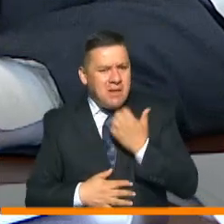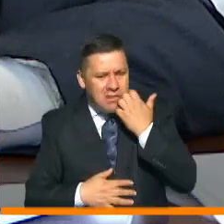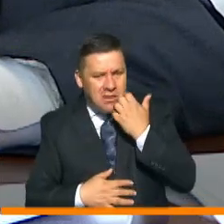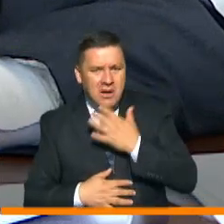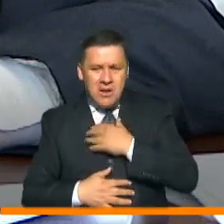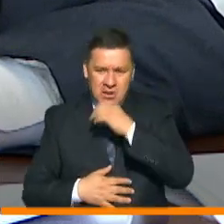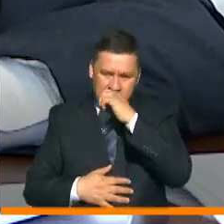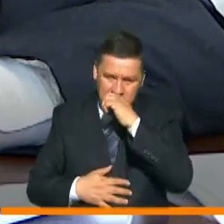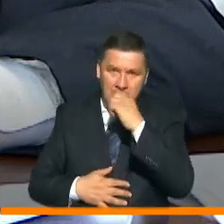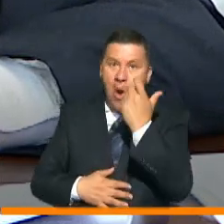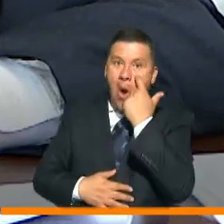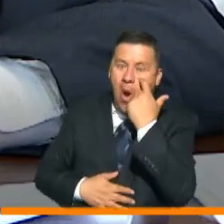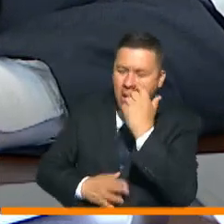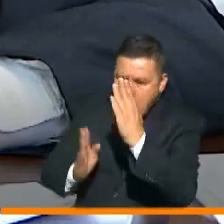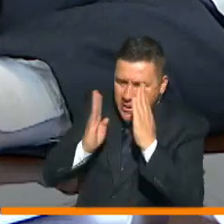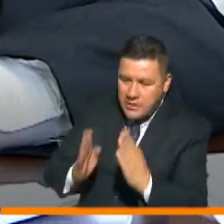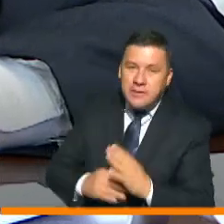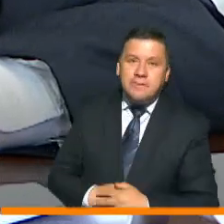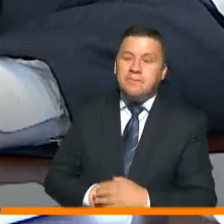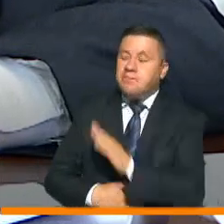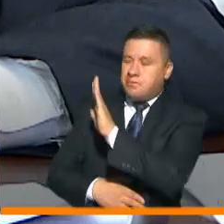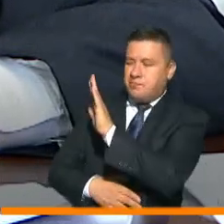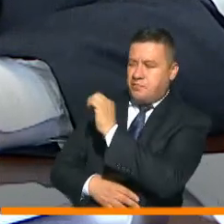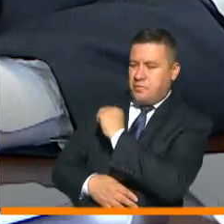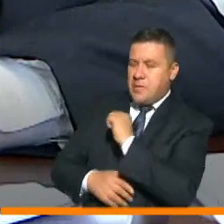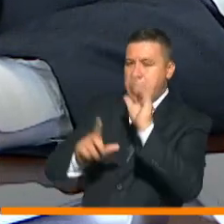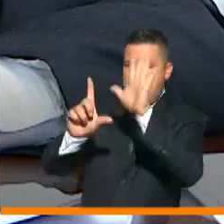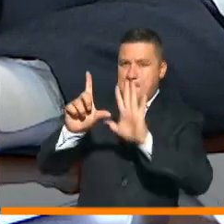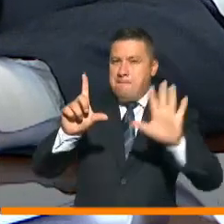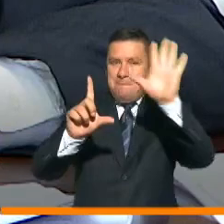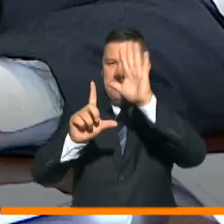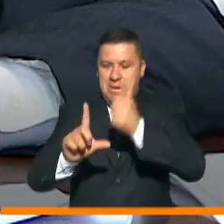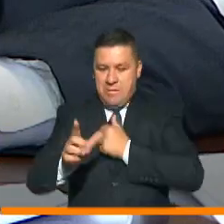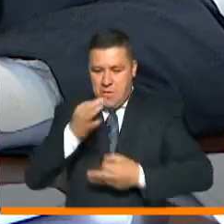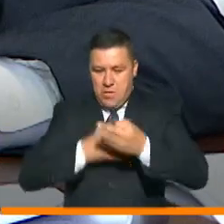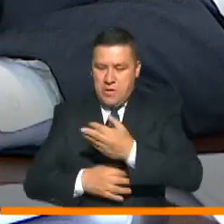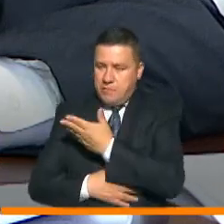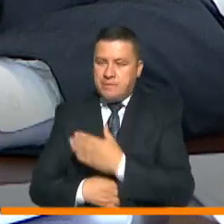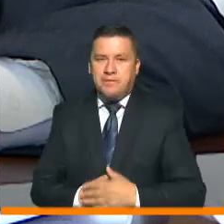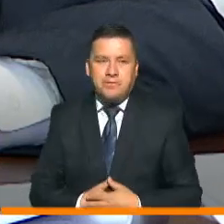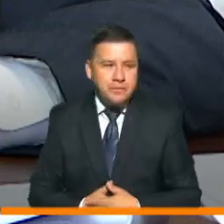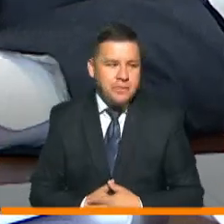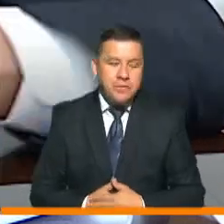de las vías respiratorias. Presidente, tenemos un video sobre las medidas de autocuidado.